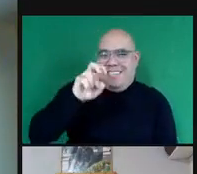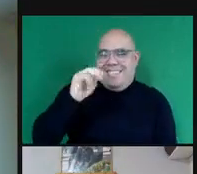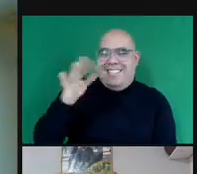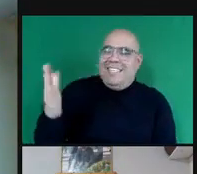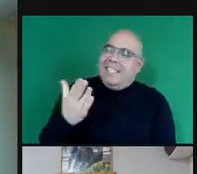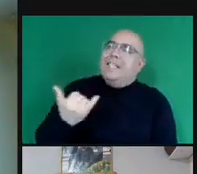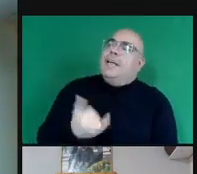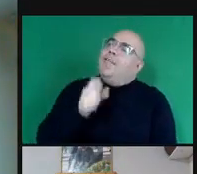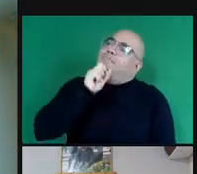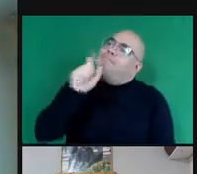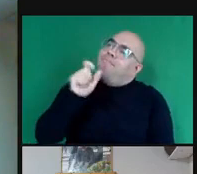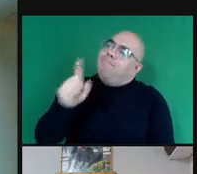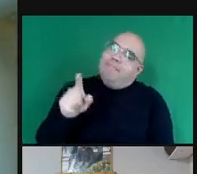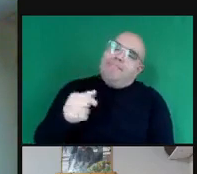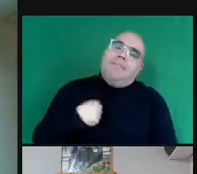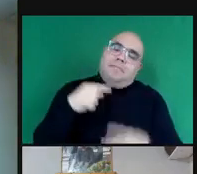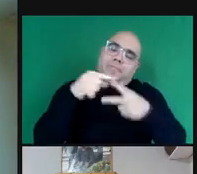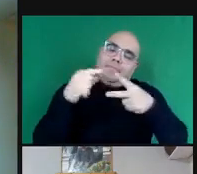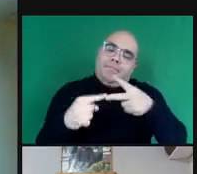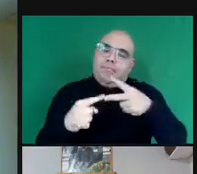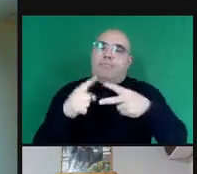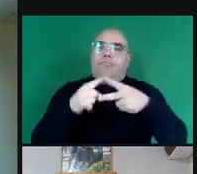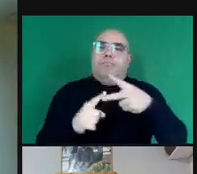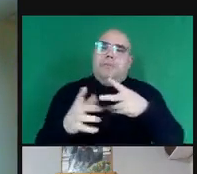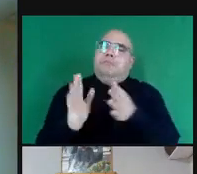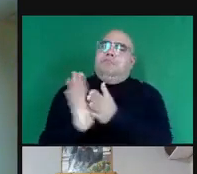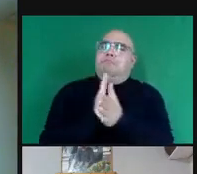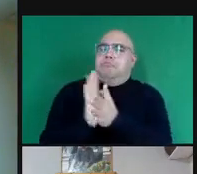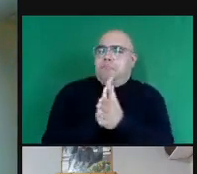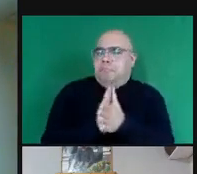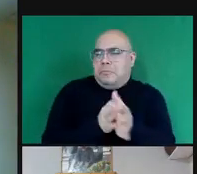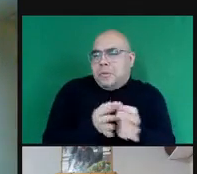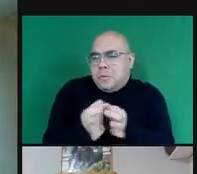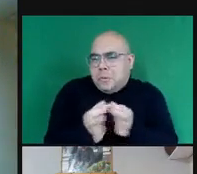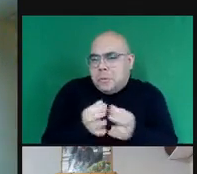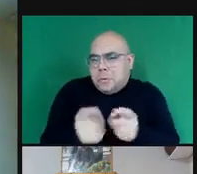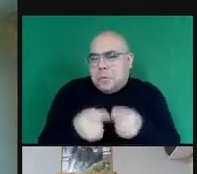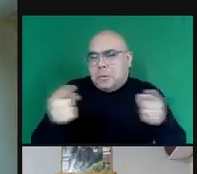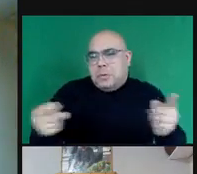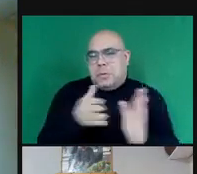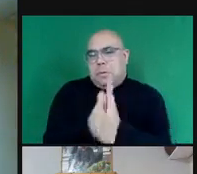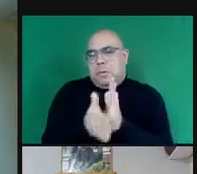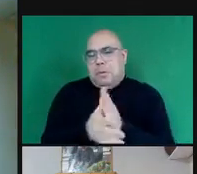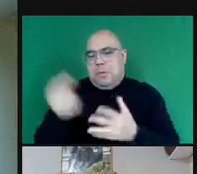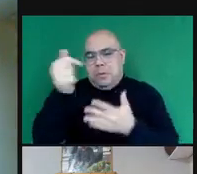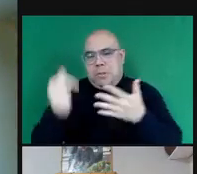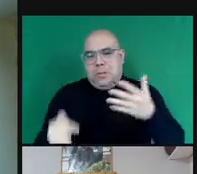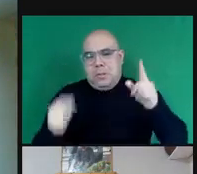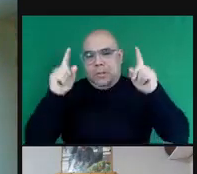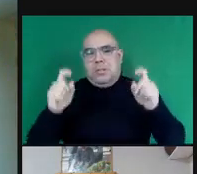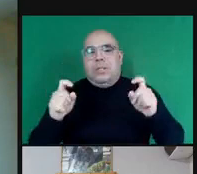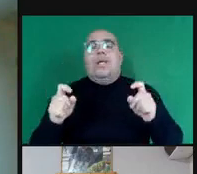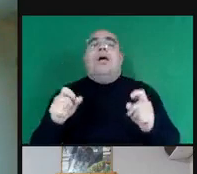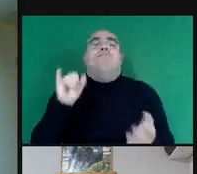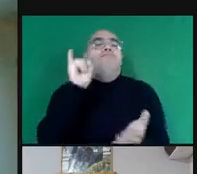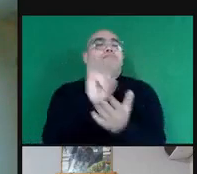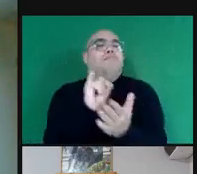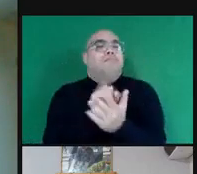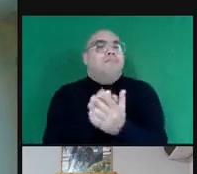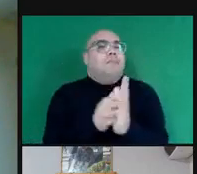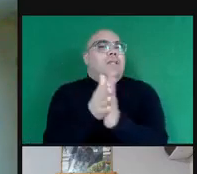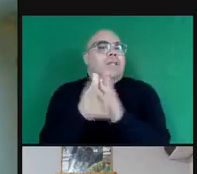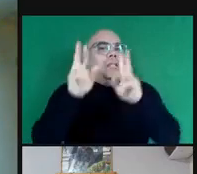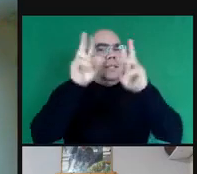dos preguntas, un poco como para que nos expongas tu mirada. Y la primera sería, ¿cuál crees que es la importancia de los